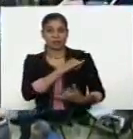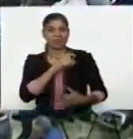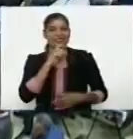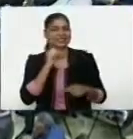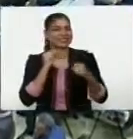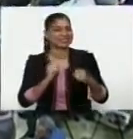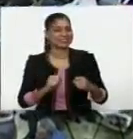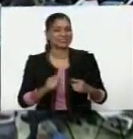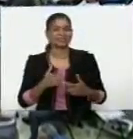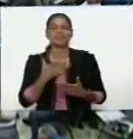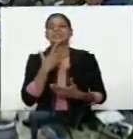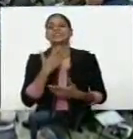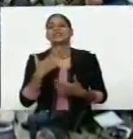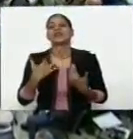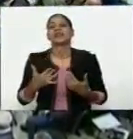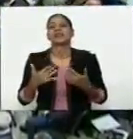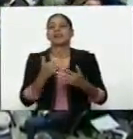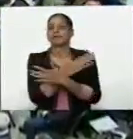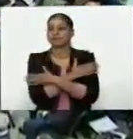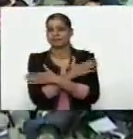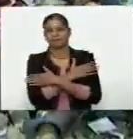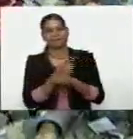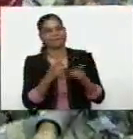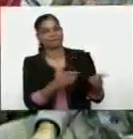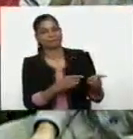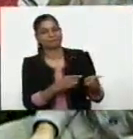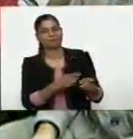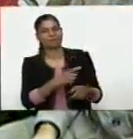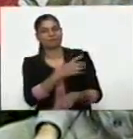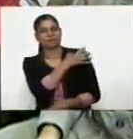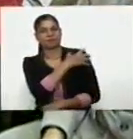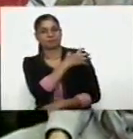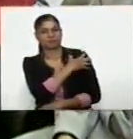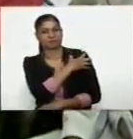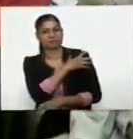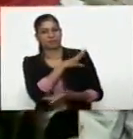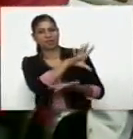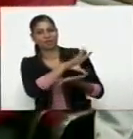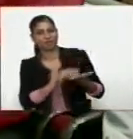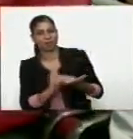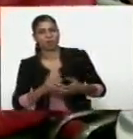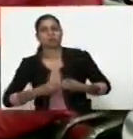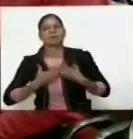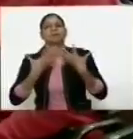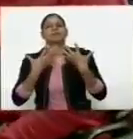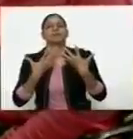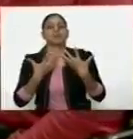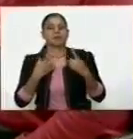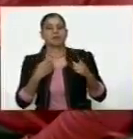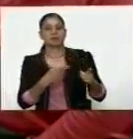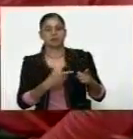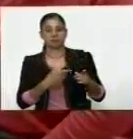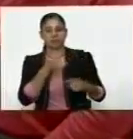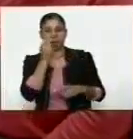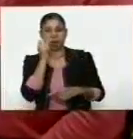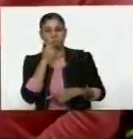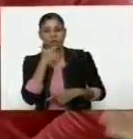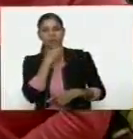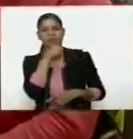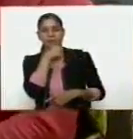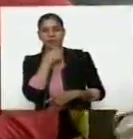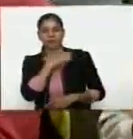No. Yo felicitaciones a los que nos inspiran en la revolución. Fernando Soto Rojas. Un aplauso para